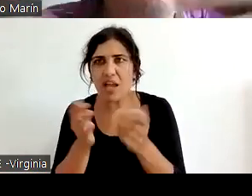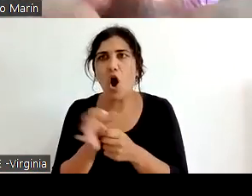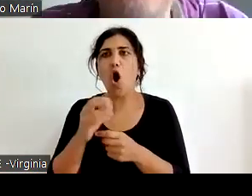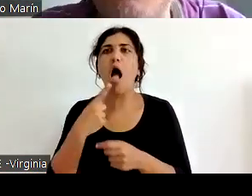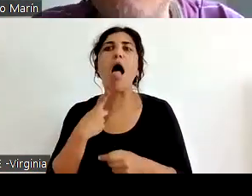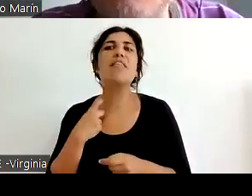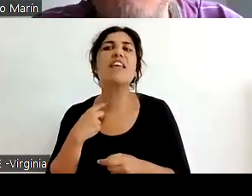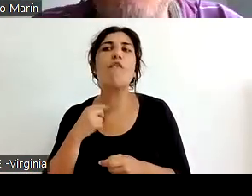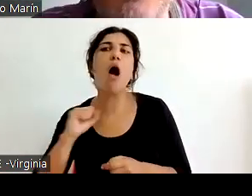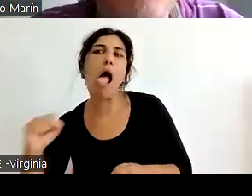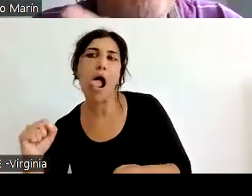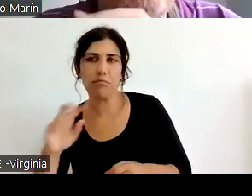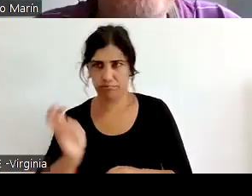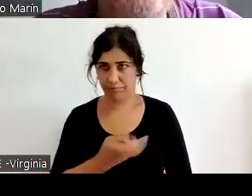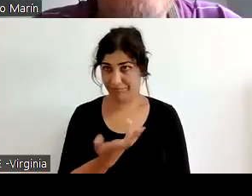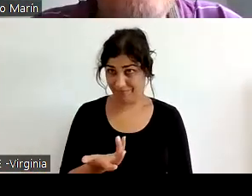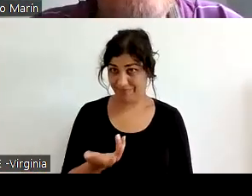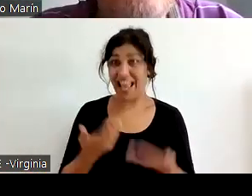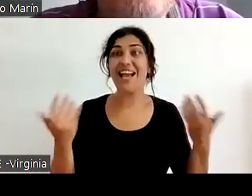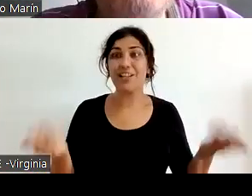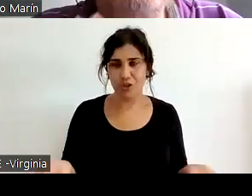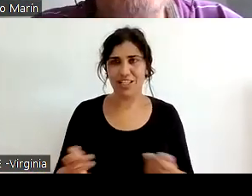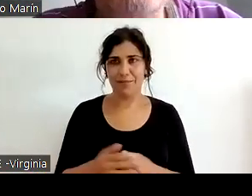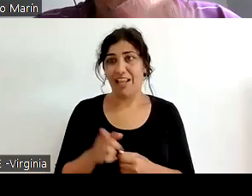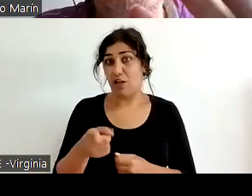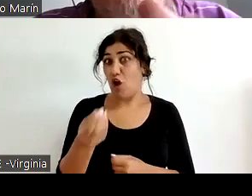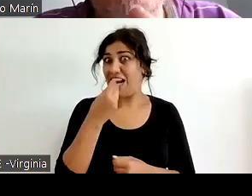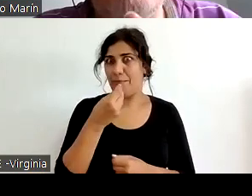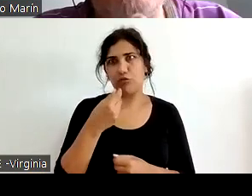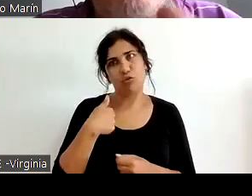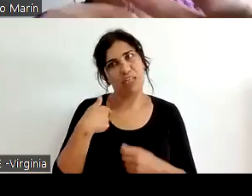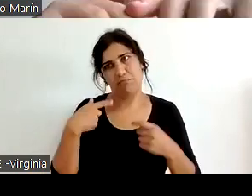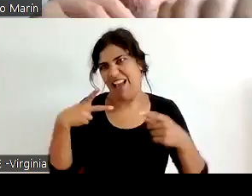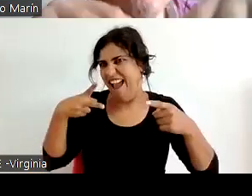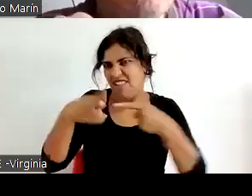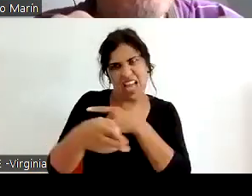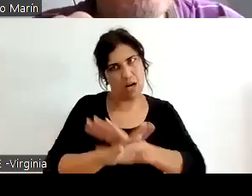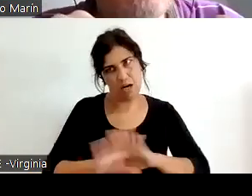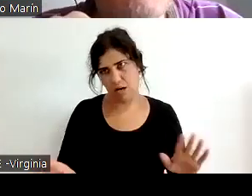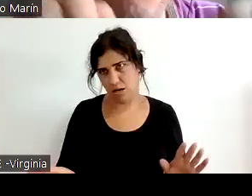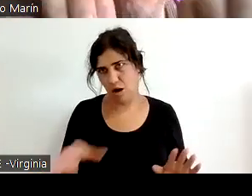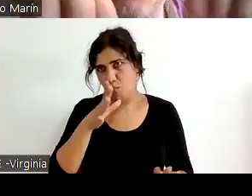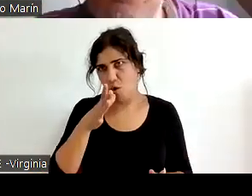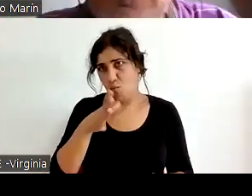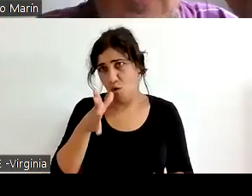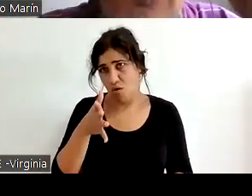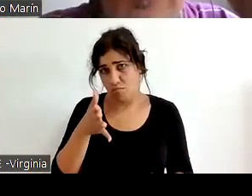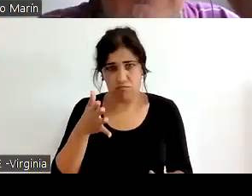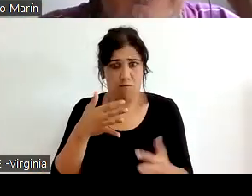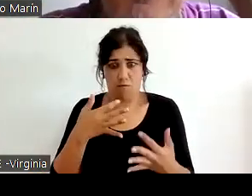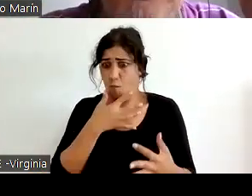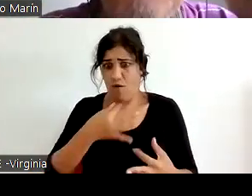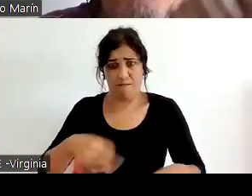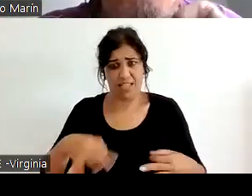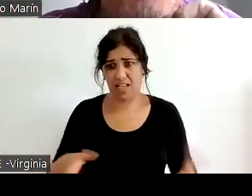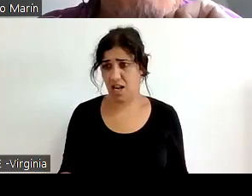aditivos de diferente tipo. Bueno, pues estos son los alimentos que deberíamos intentar evitar. Por una razón muy sencilla, porque muchos de los